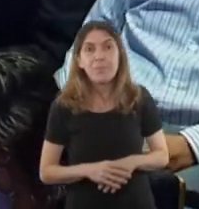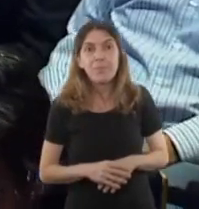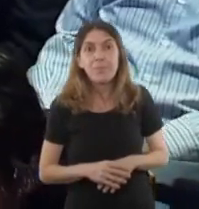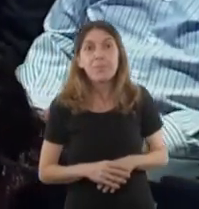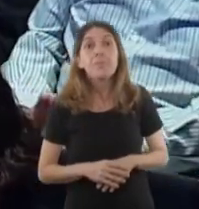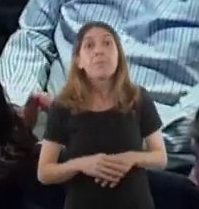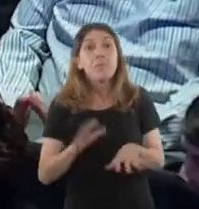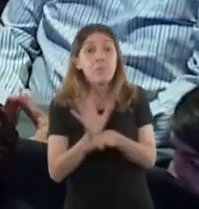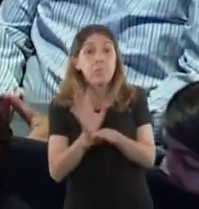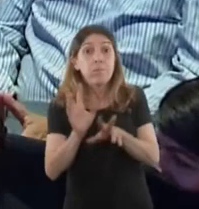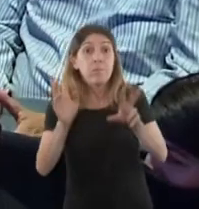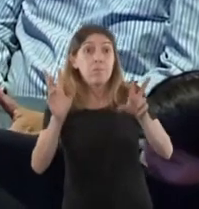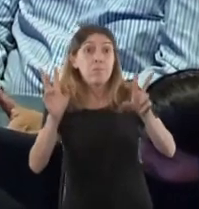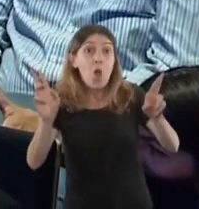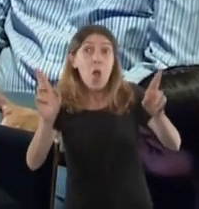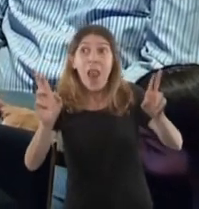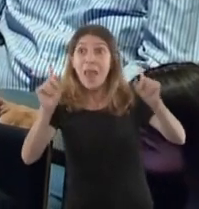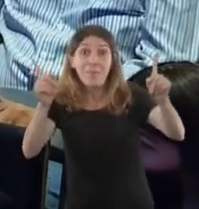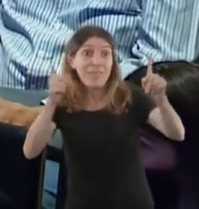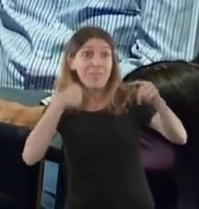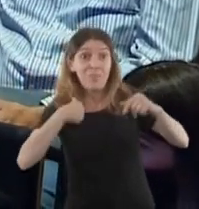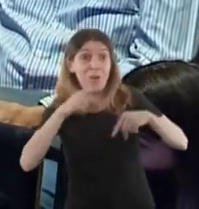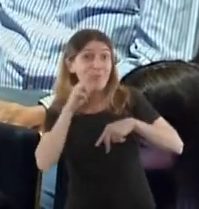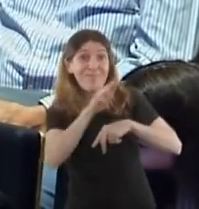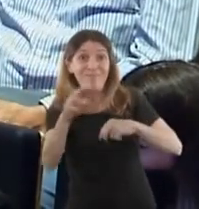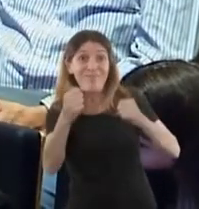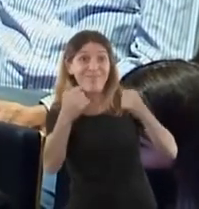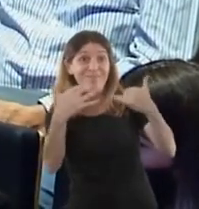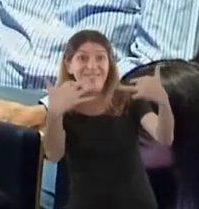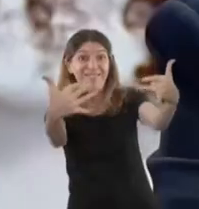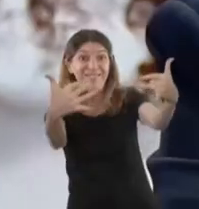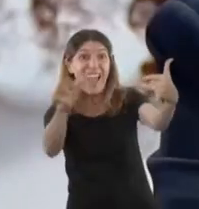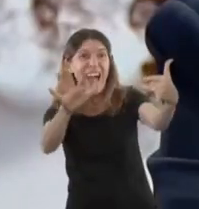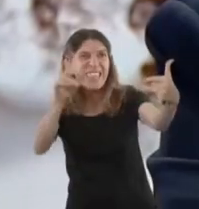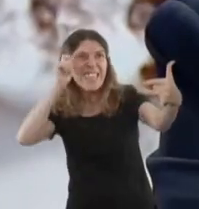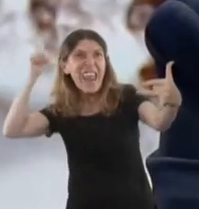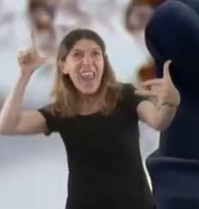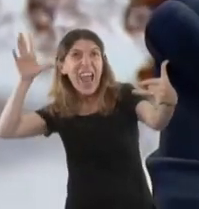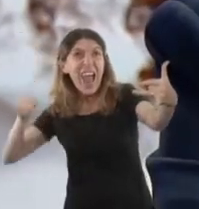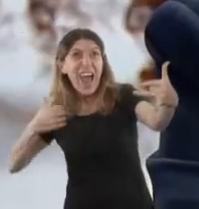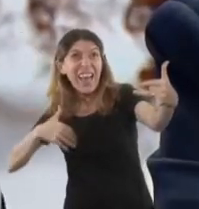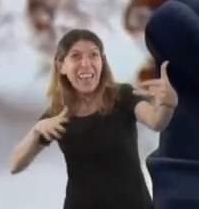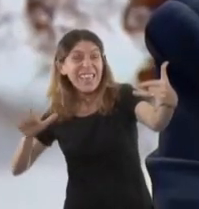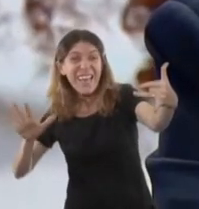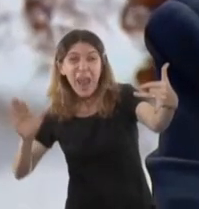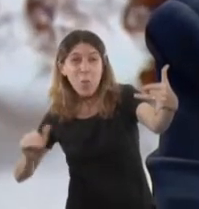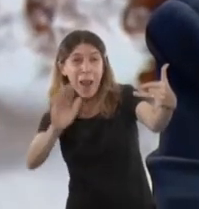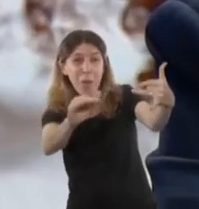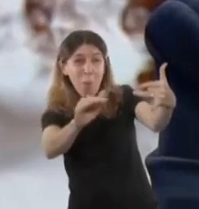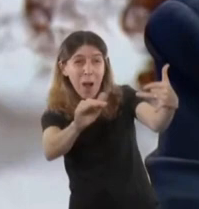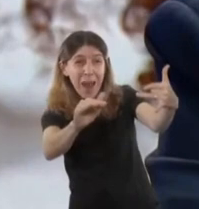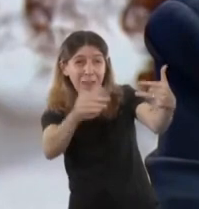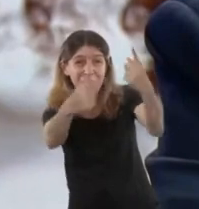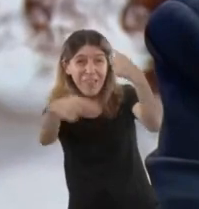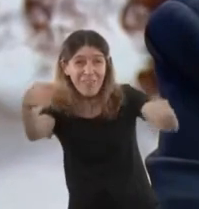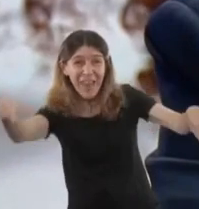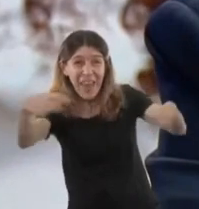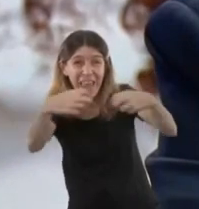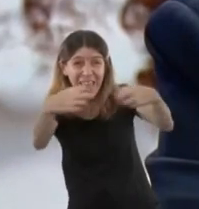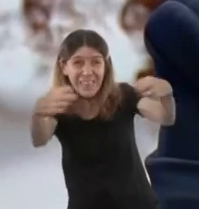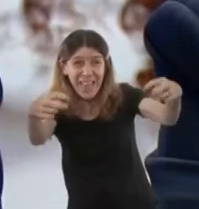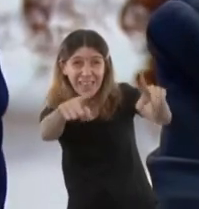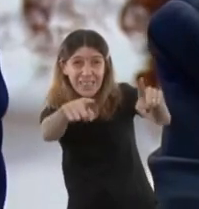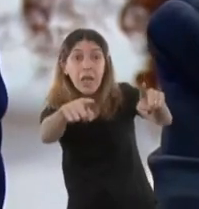ojala que esta foto que de alguna manera hoy para los que estamos sentados acá les puedo